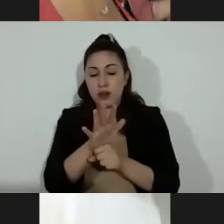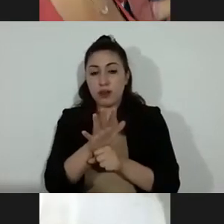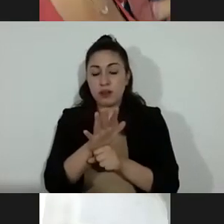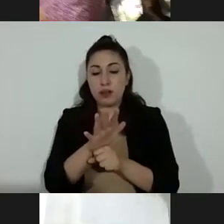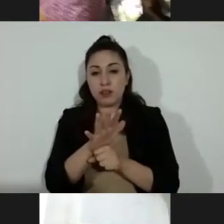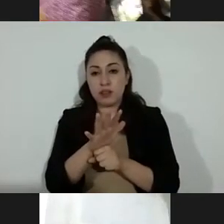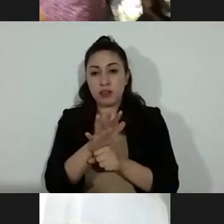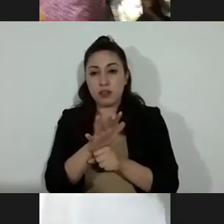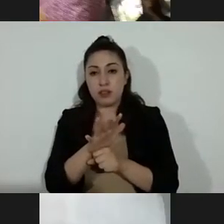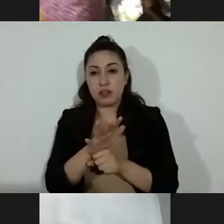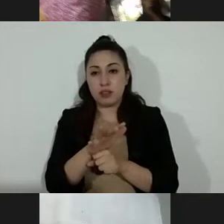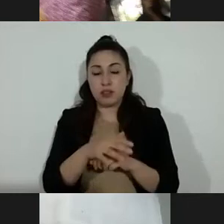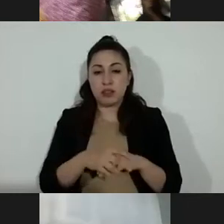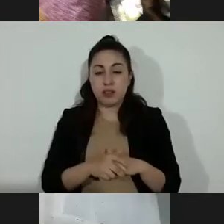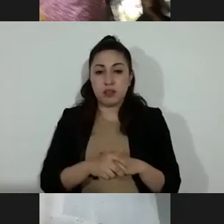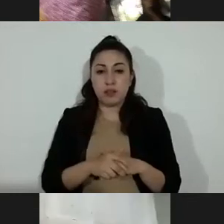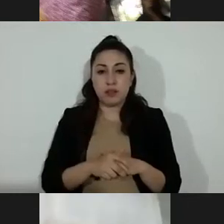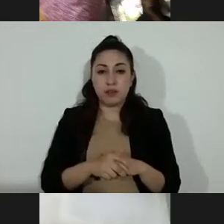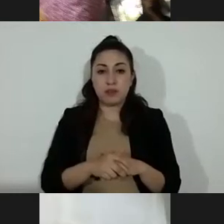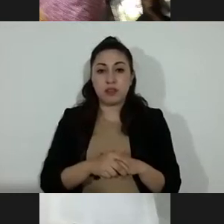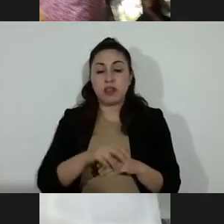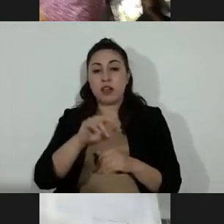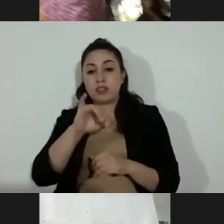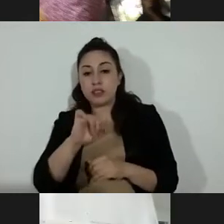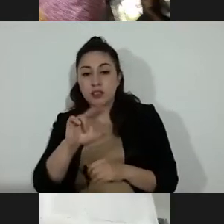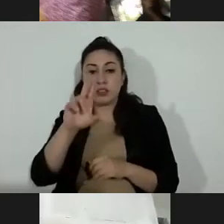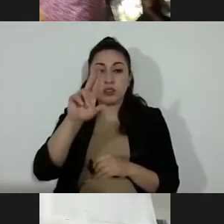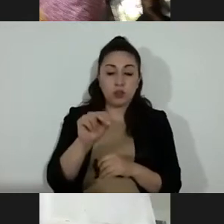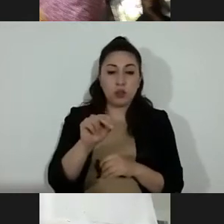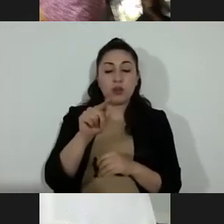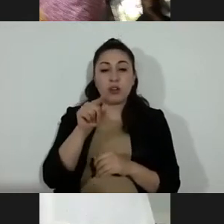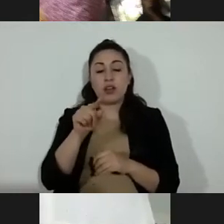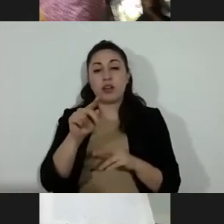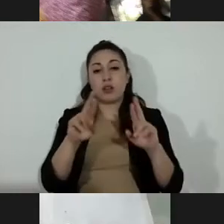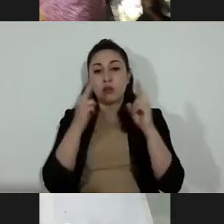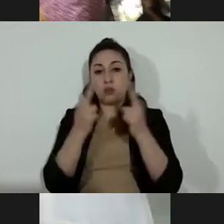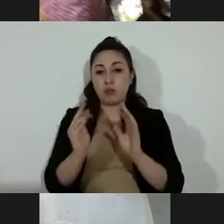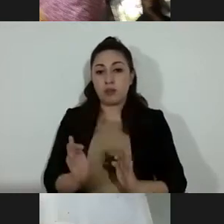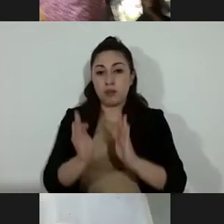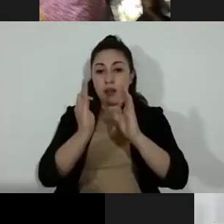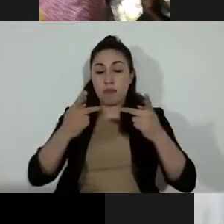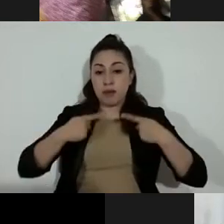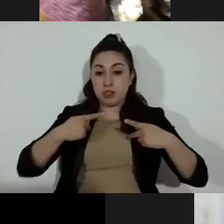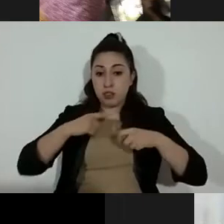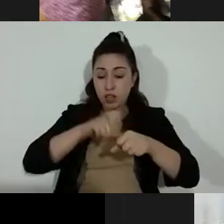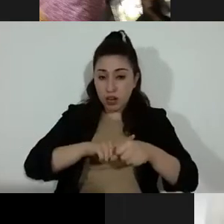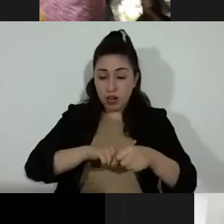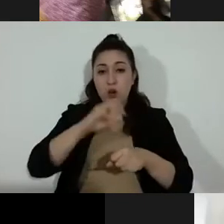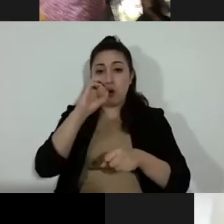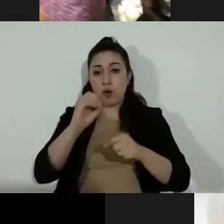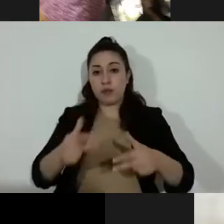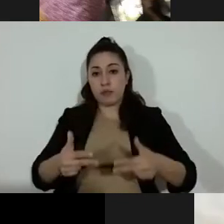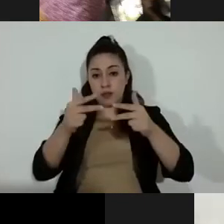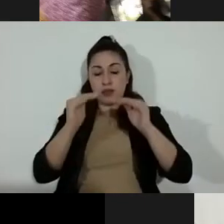de si son vía presenciales a propuesta del PAN. Y la tercera sería